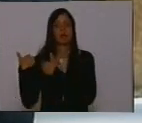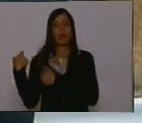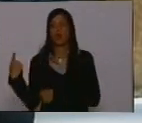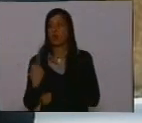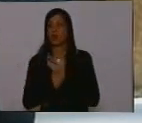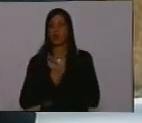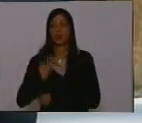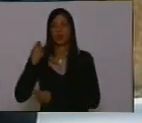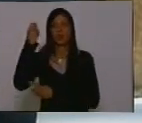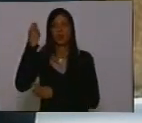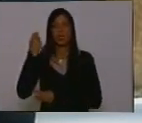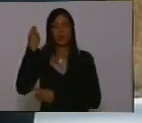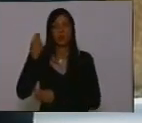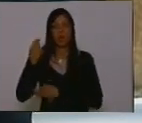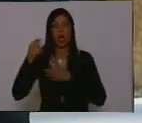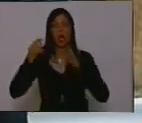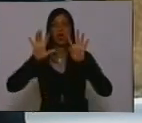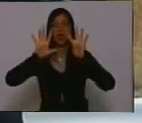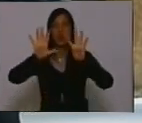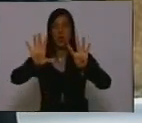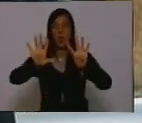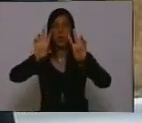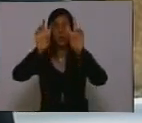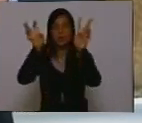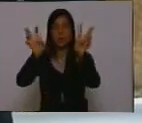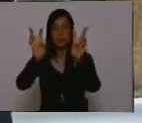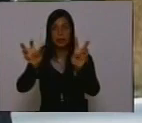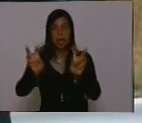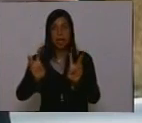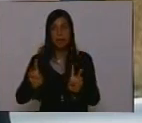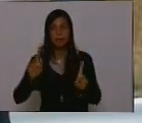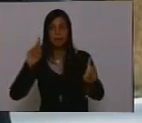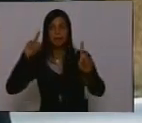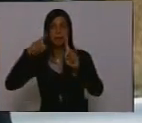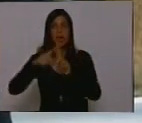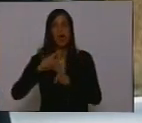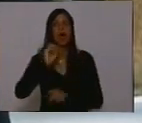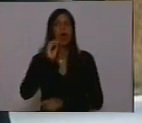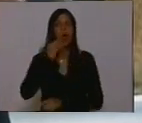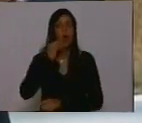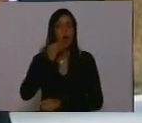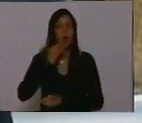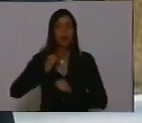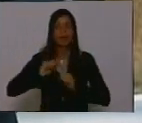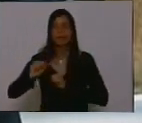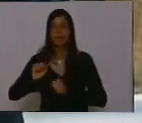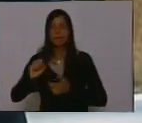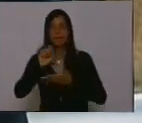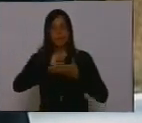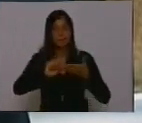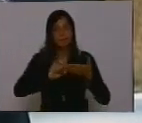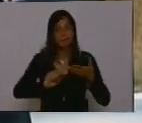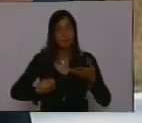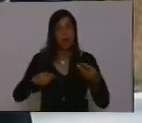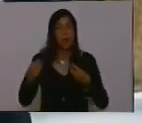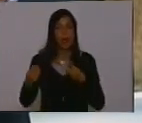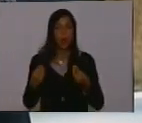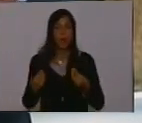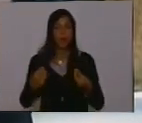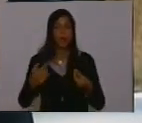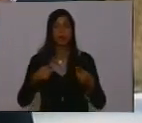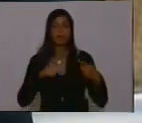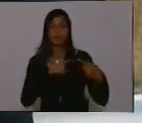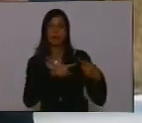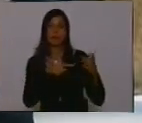las nueve líneas axiológicas de actuación, puesto que es la